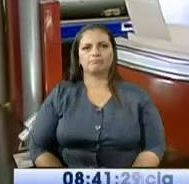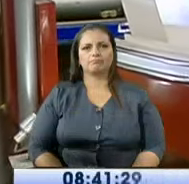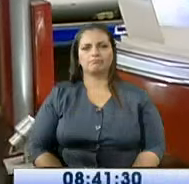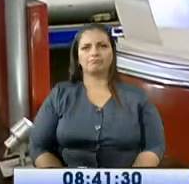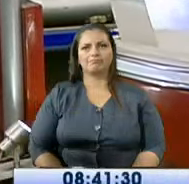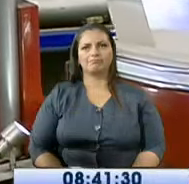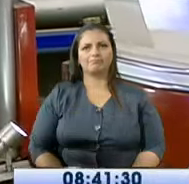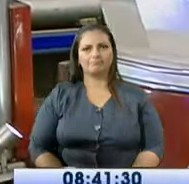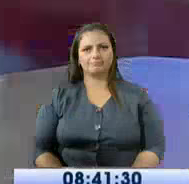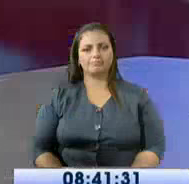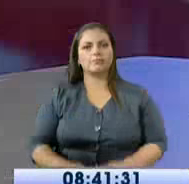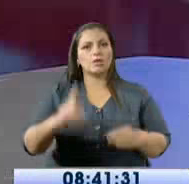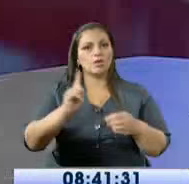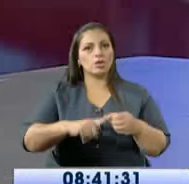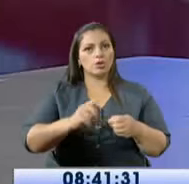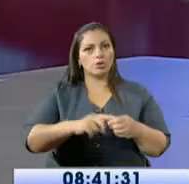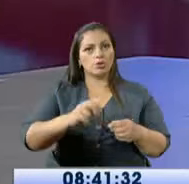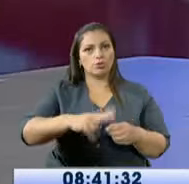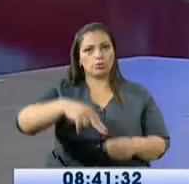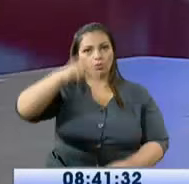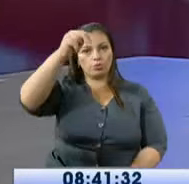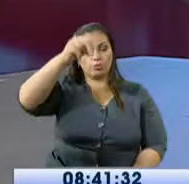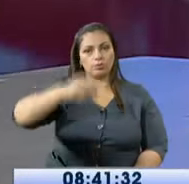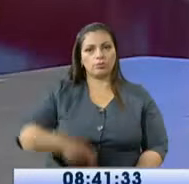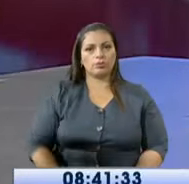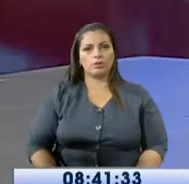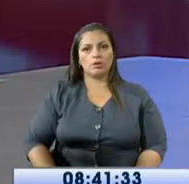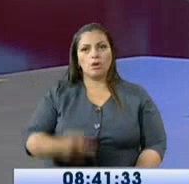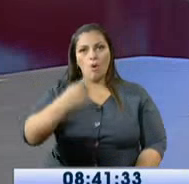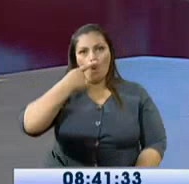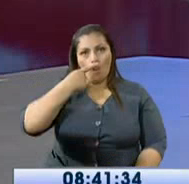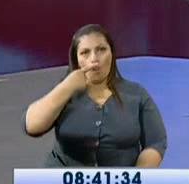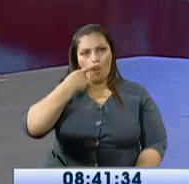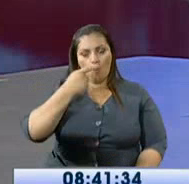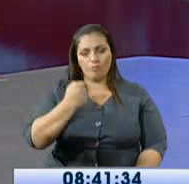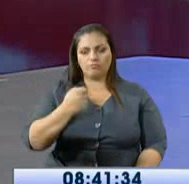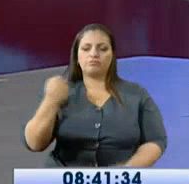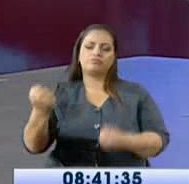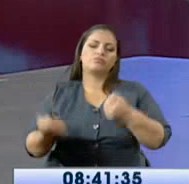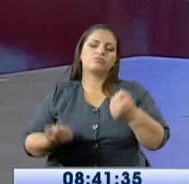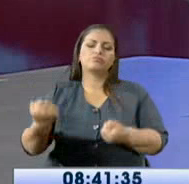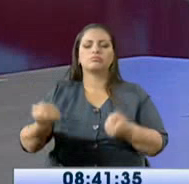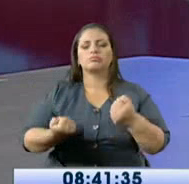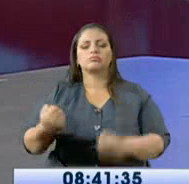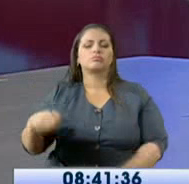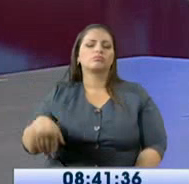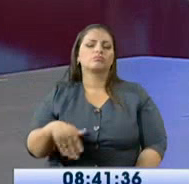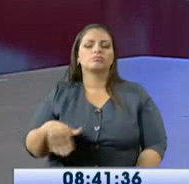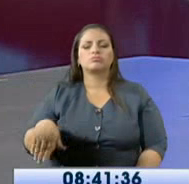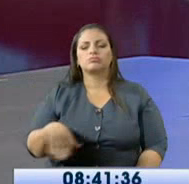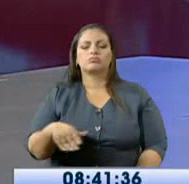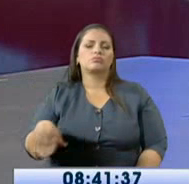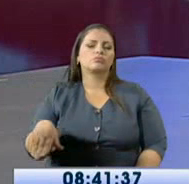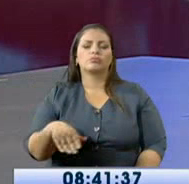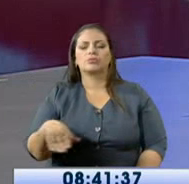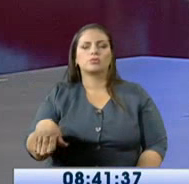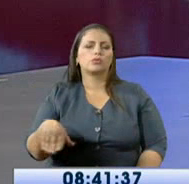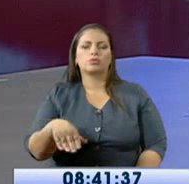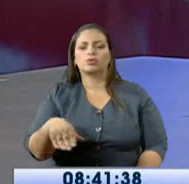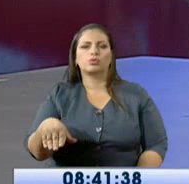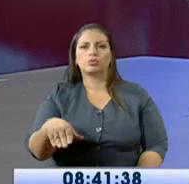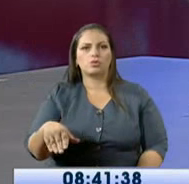En el norte de Quito, el conductor de un vehículo perdió la vida tras un fatal accidente de tránsito. Perdió el control del automotor y